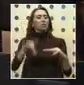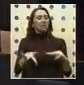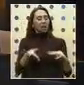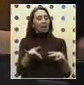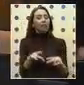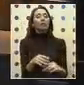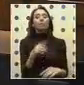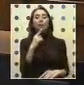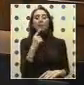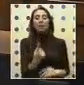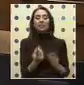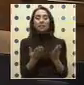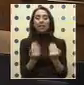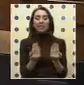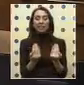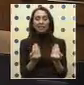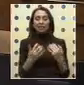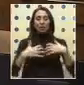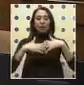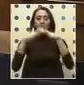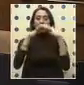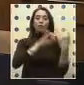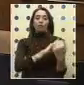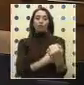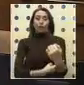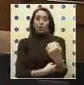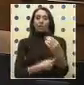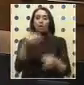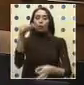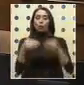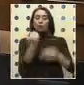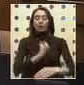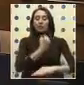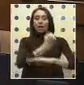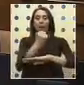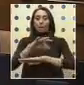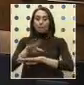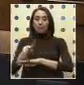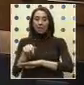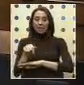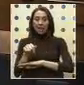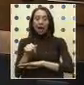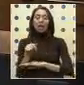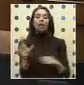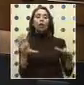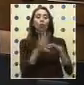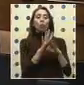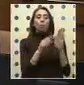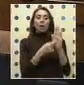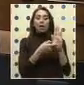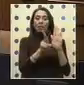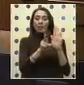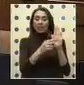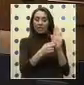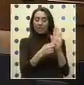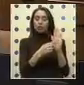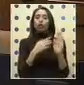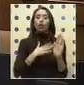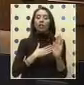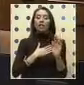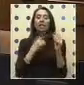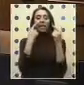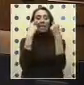invocando la necesidad de fortalecer la justicia penal y ajustarla a los principios del debido derecho, se pretende